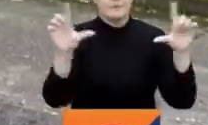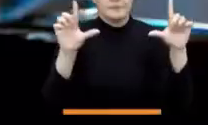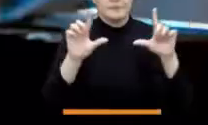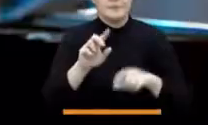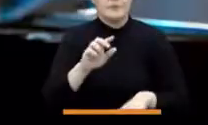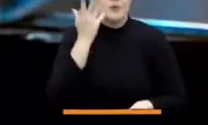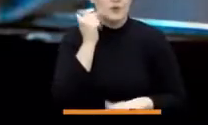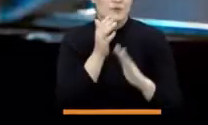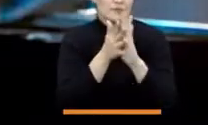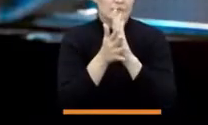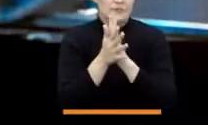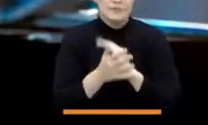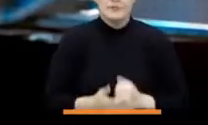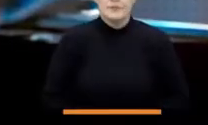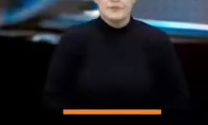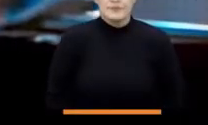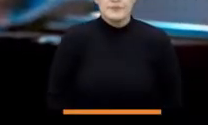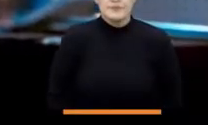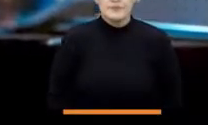24/7.